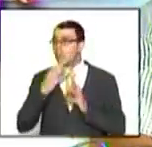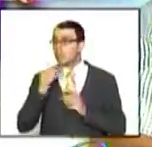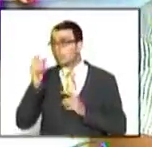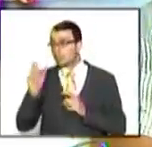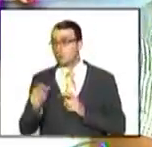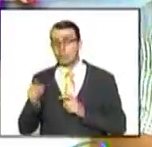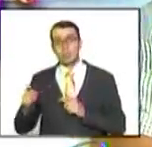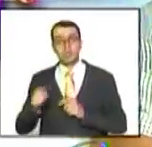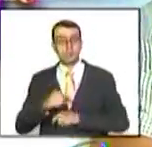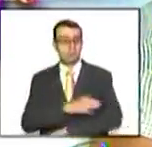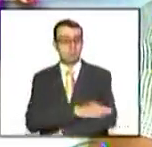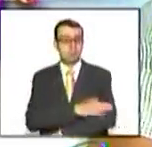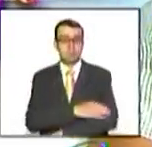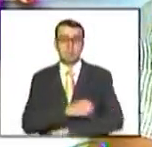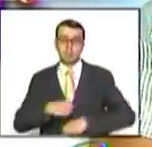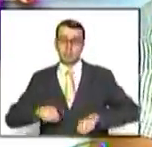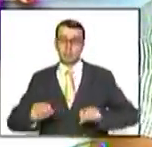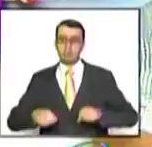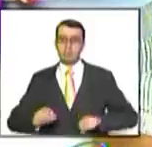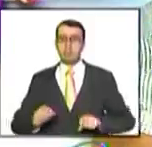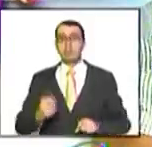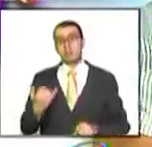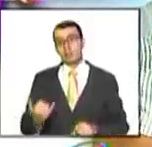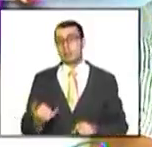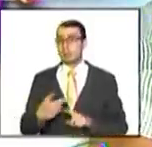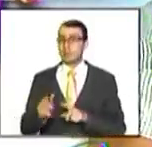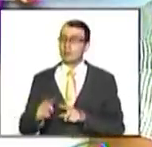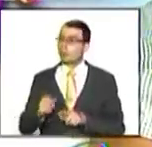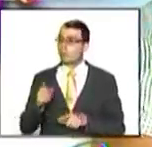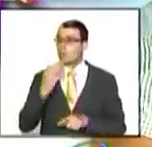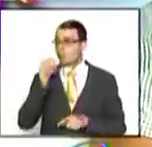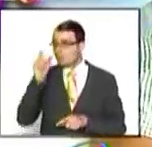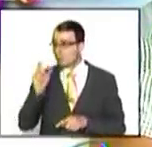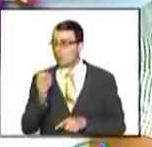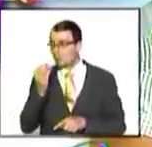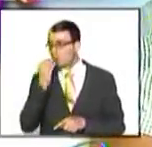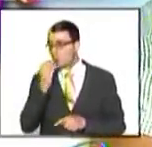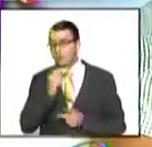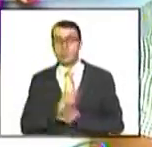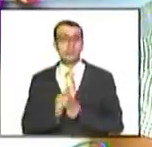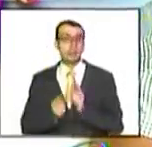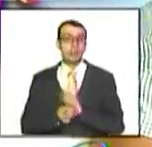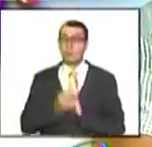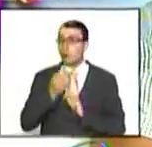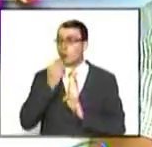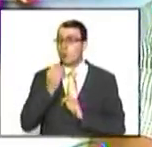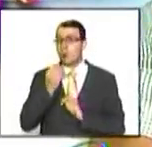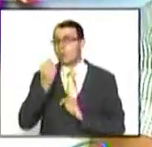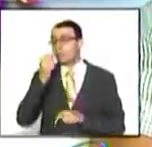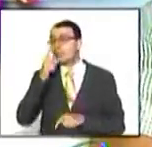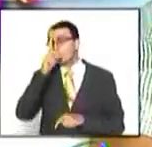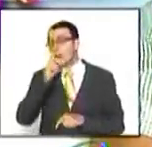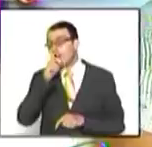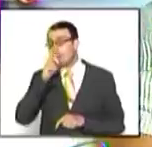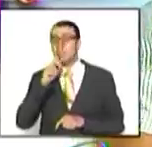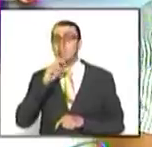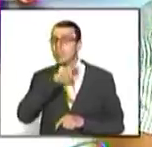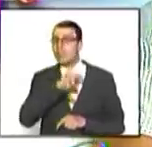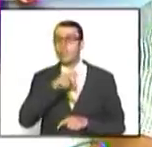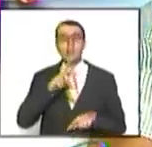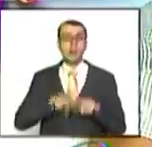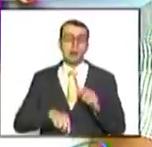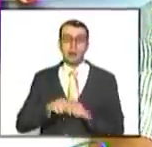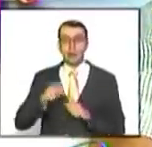que cambiar su alimentación. Ese paciente no puede comer carne de cerdo, no puede comer carnes rojas. Tiene que bajar el